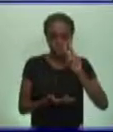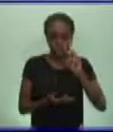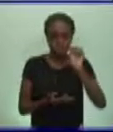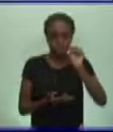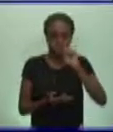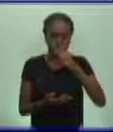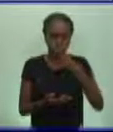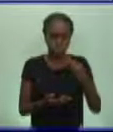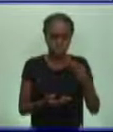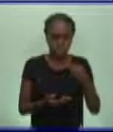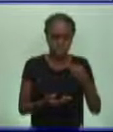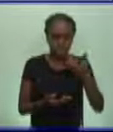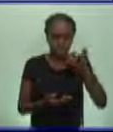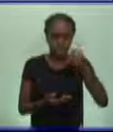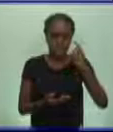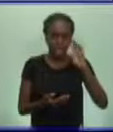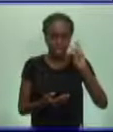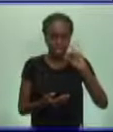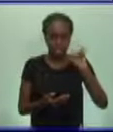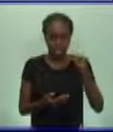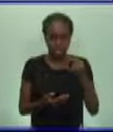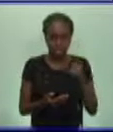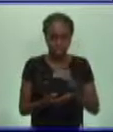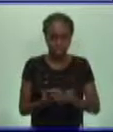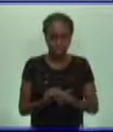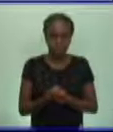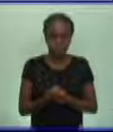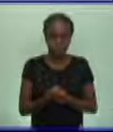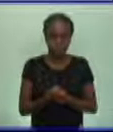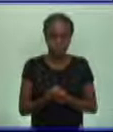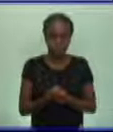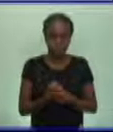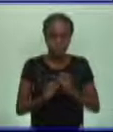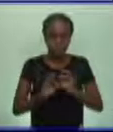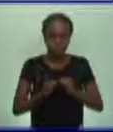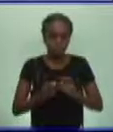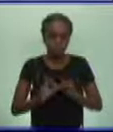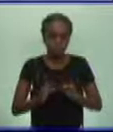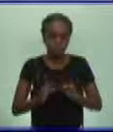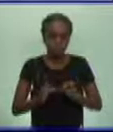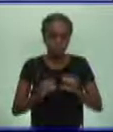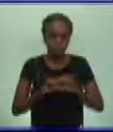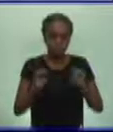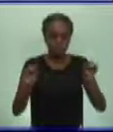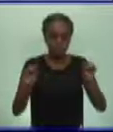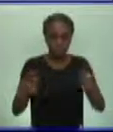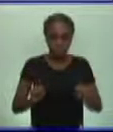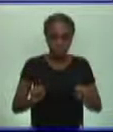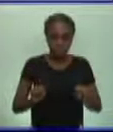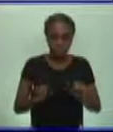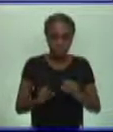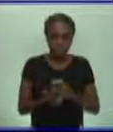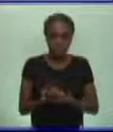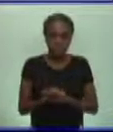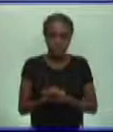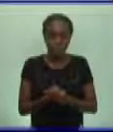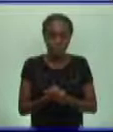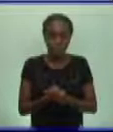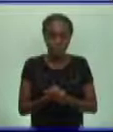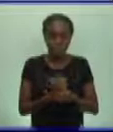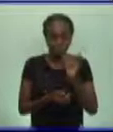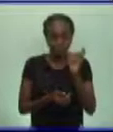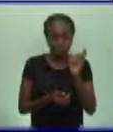sustantivos y adjetivos. Ejercitarás en ortografía la estructura de palabras agudas, llanas y